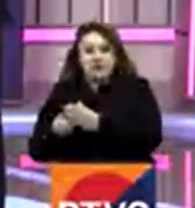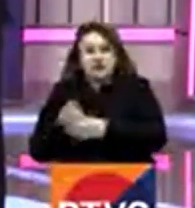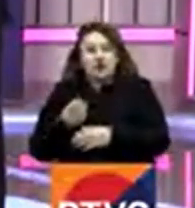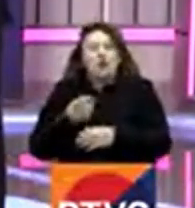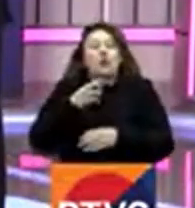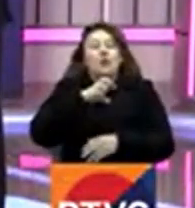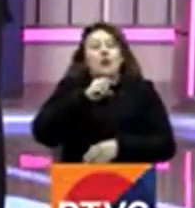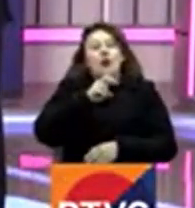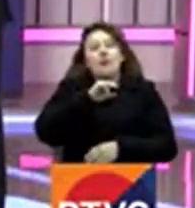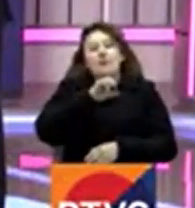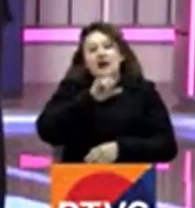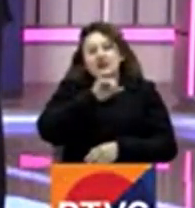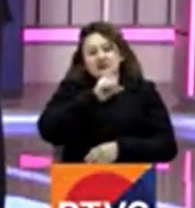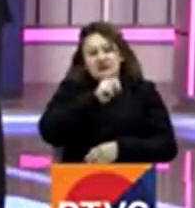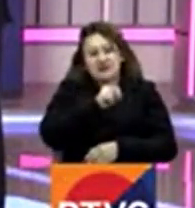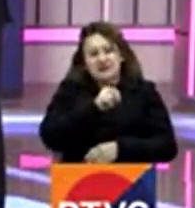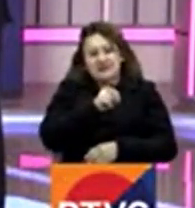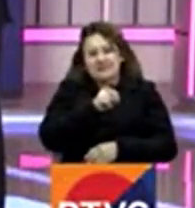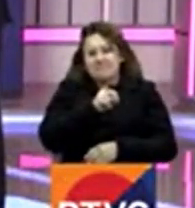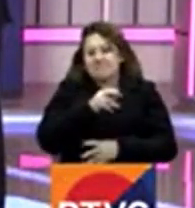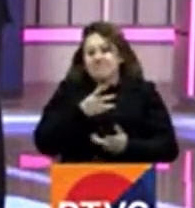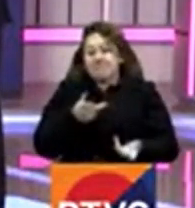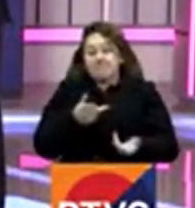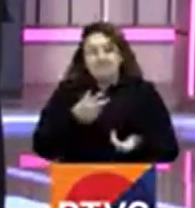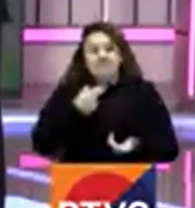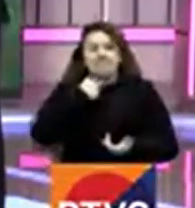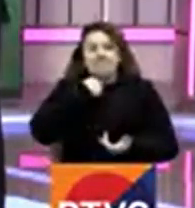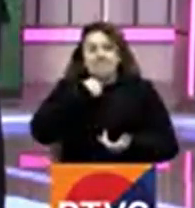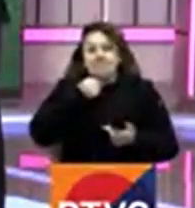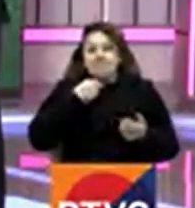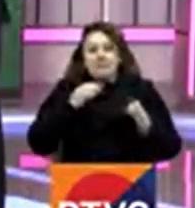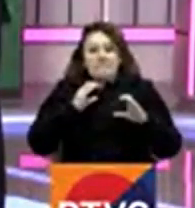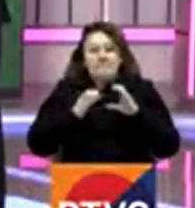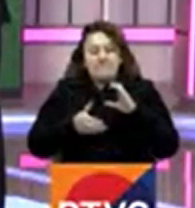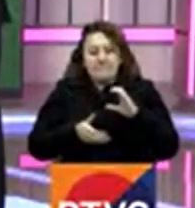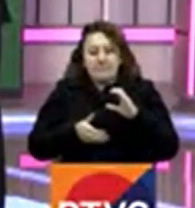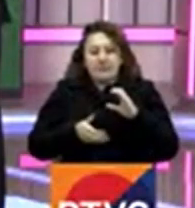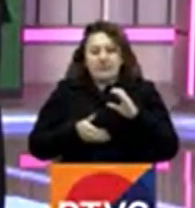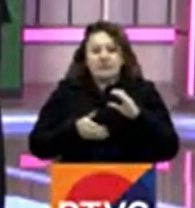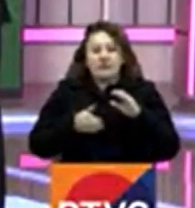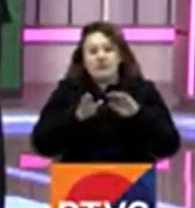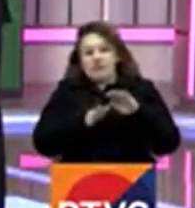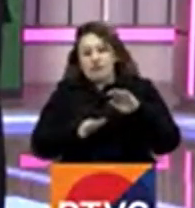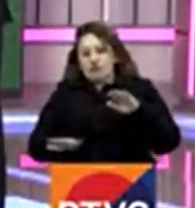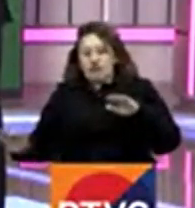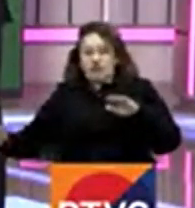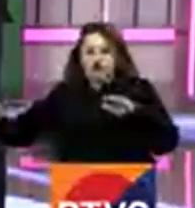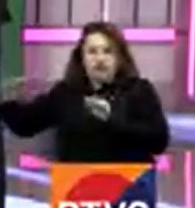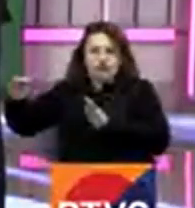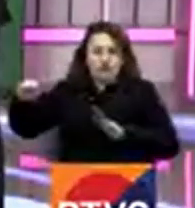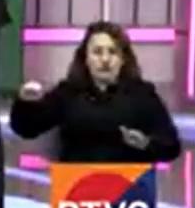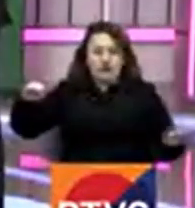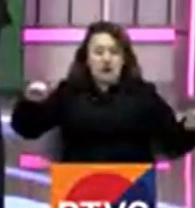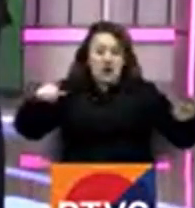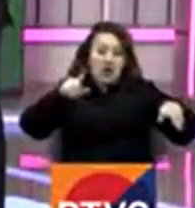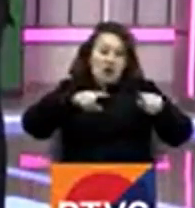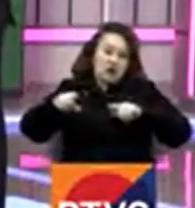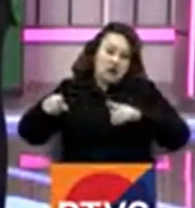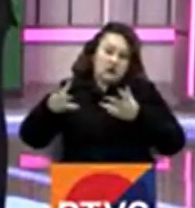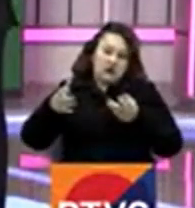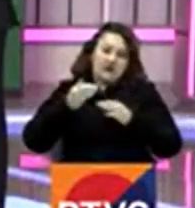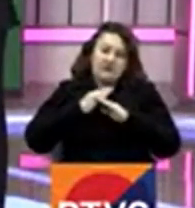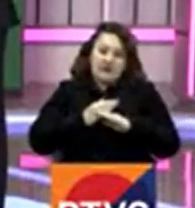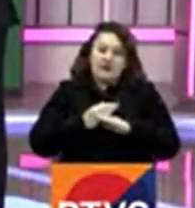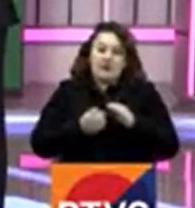de calzada quedó bloqueado. Precisamente hay un dato importante: hay 2 vías alternas para quienes deben evitar el cierre vial entre